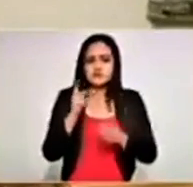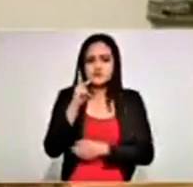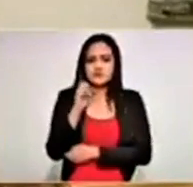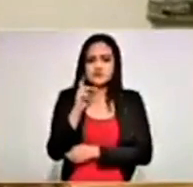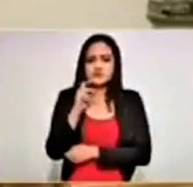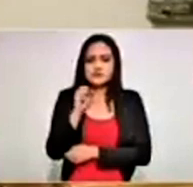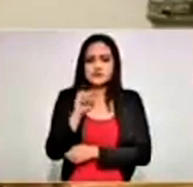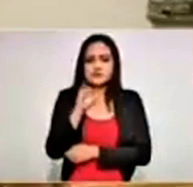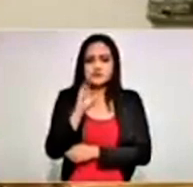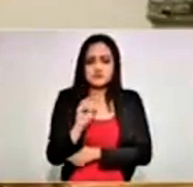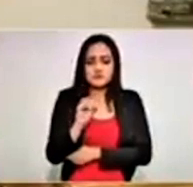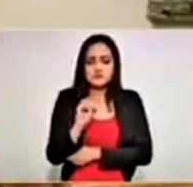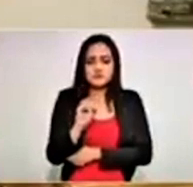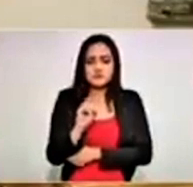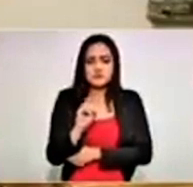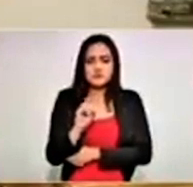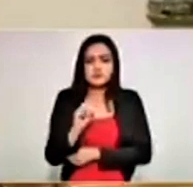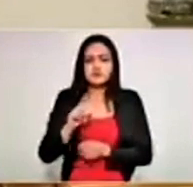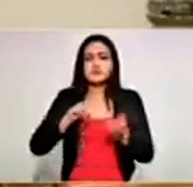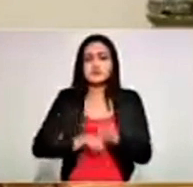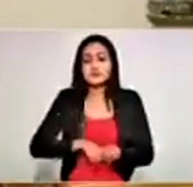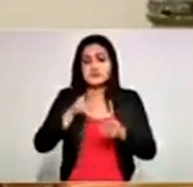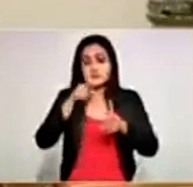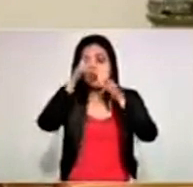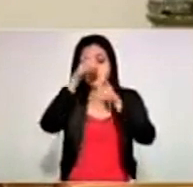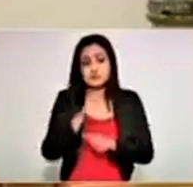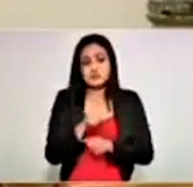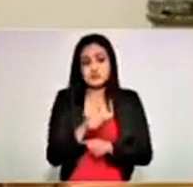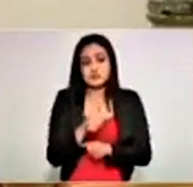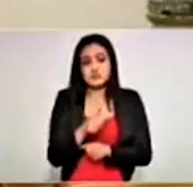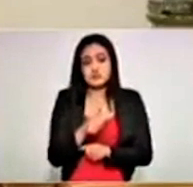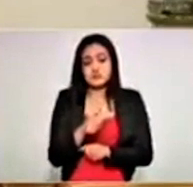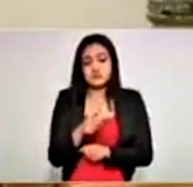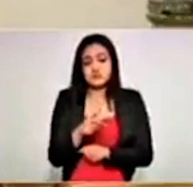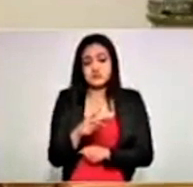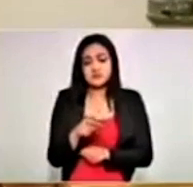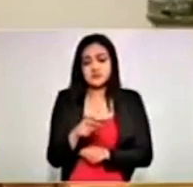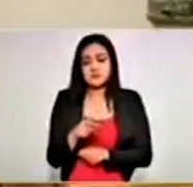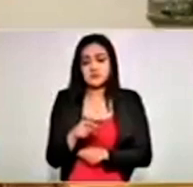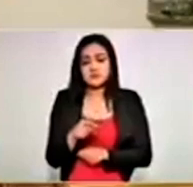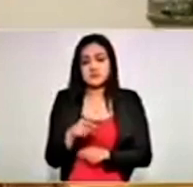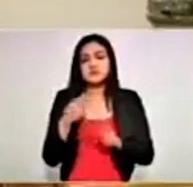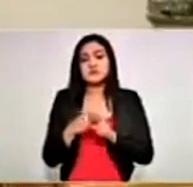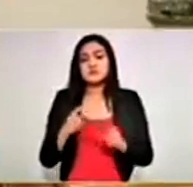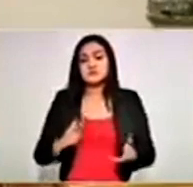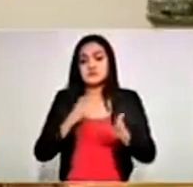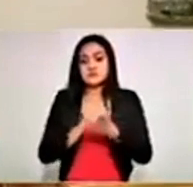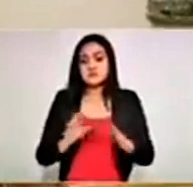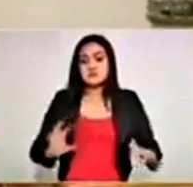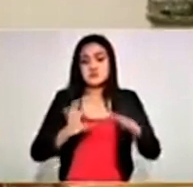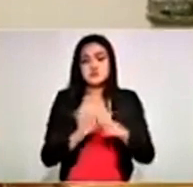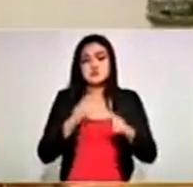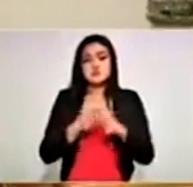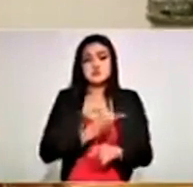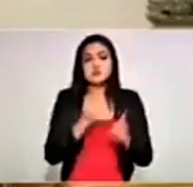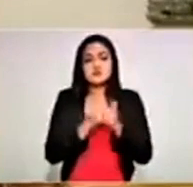PepsiCo y es dentro de esos acuerdos de inversión que se